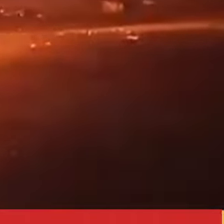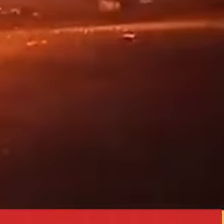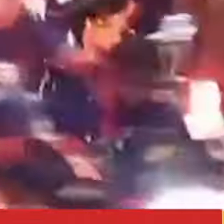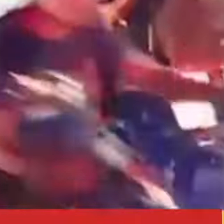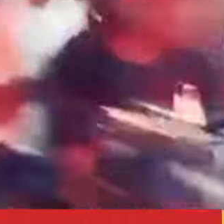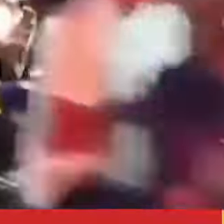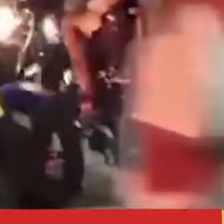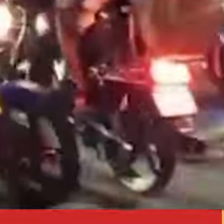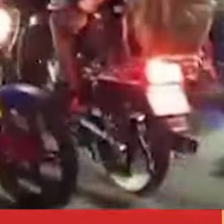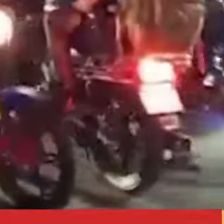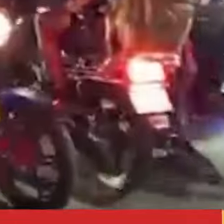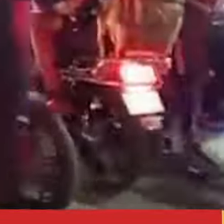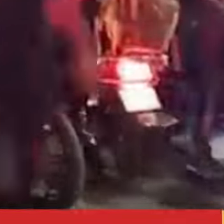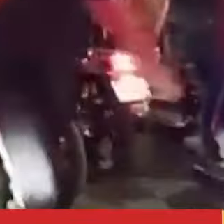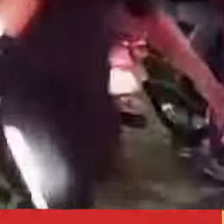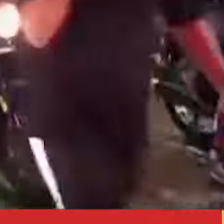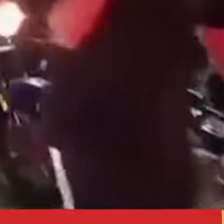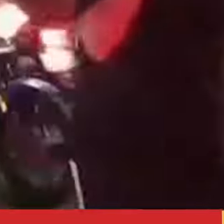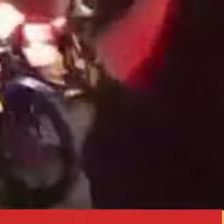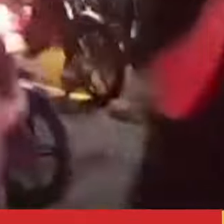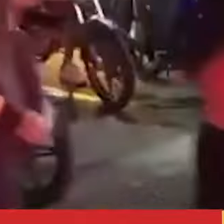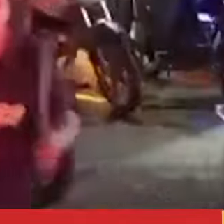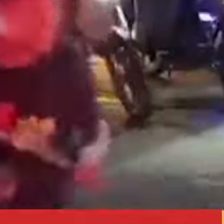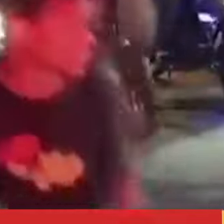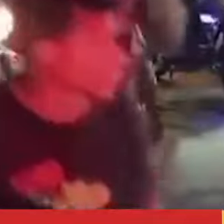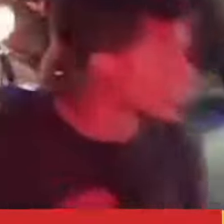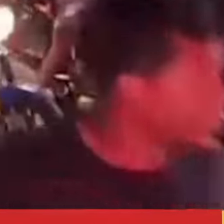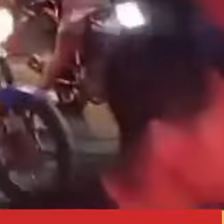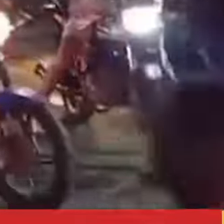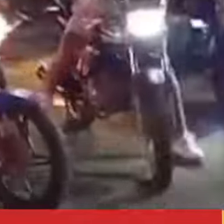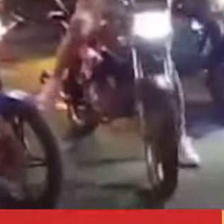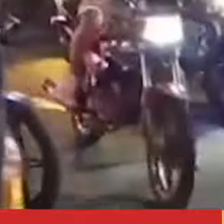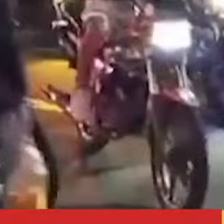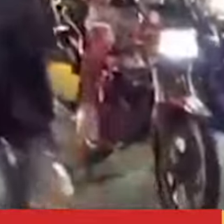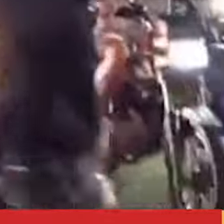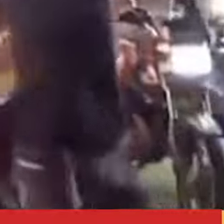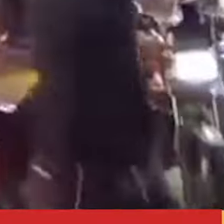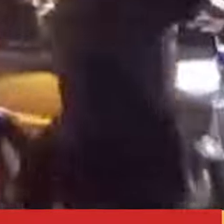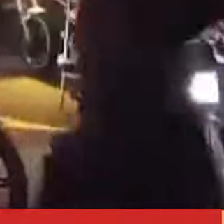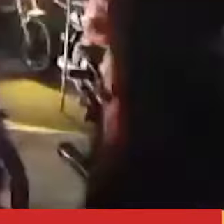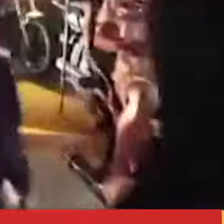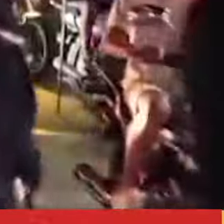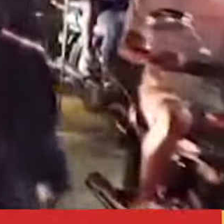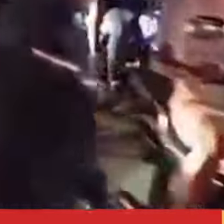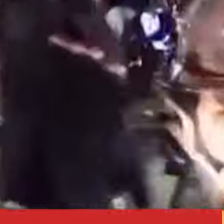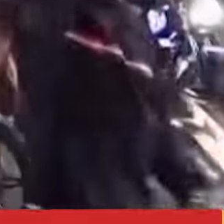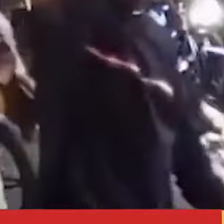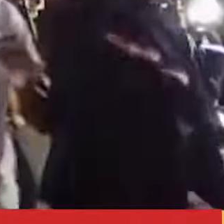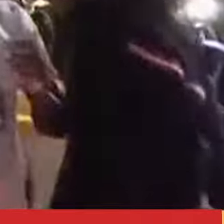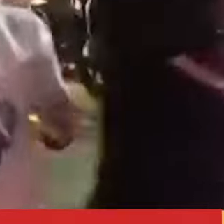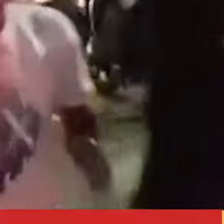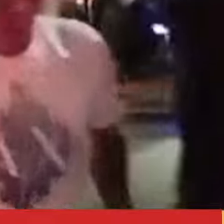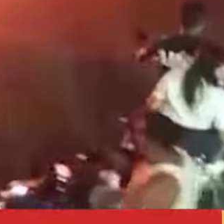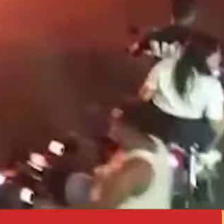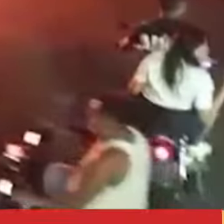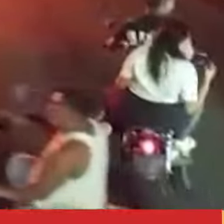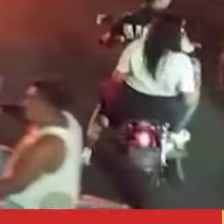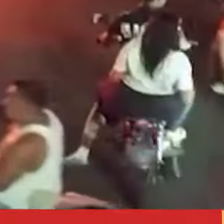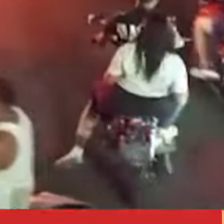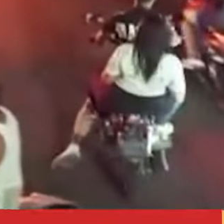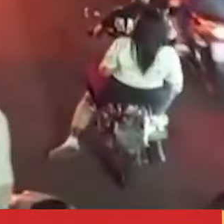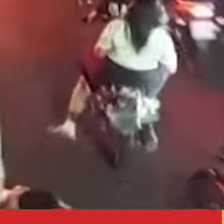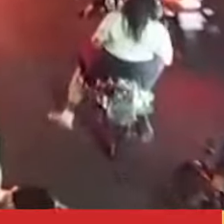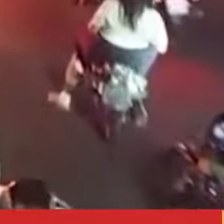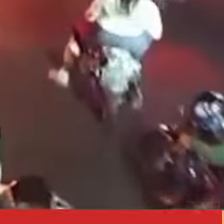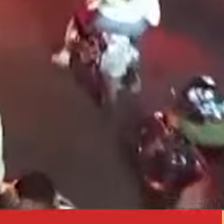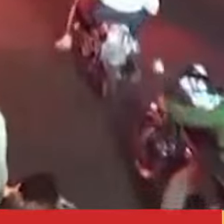holgado, como el que dio a conocer la administración de Maduro. También la poca transparencia en todo el proceso antes, durante y posteriormente